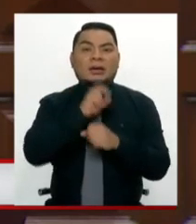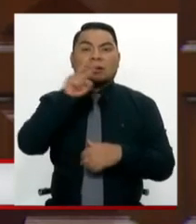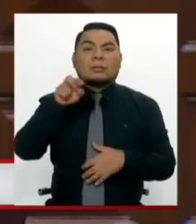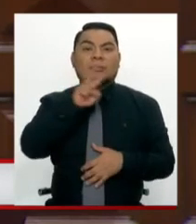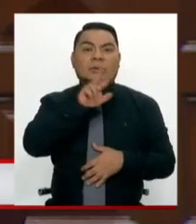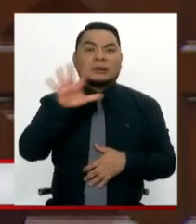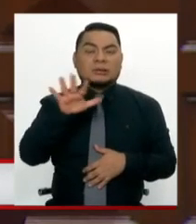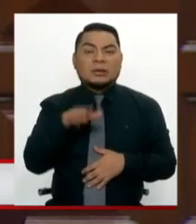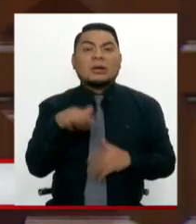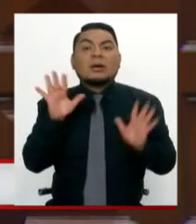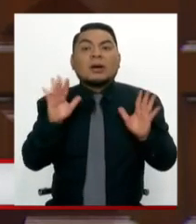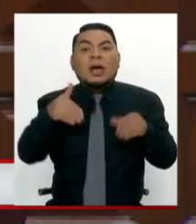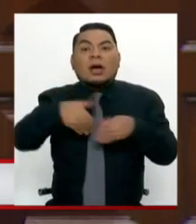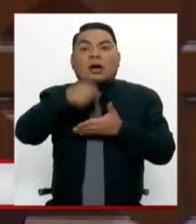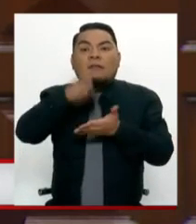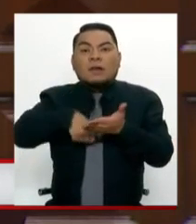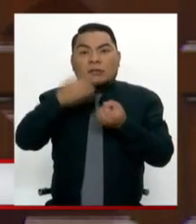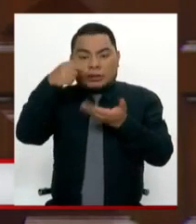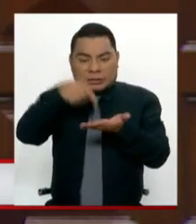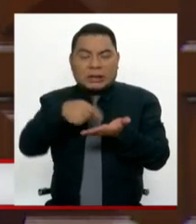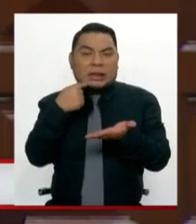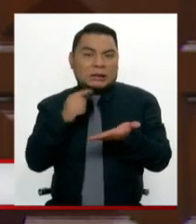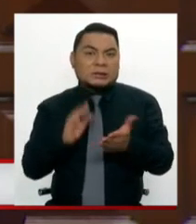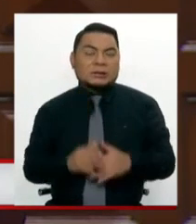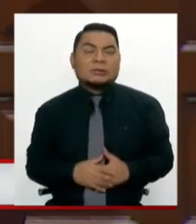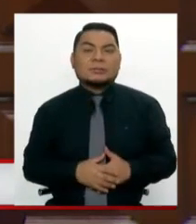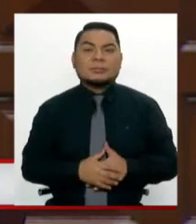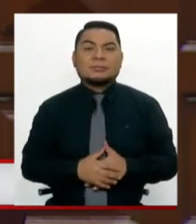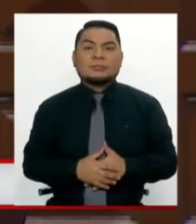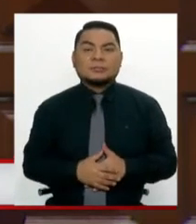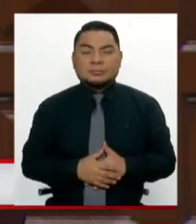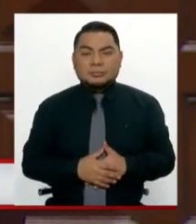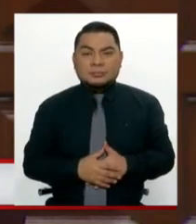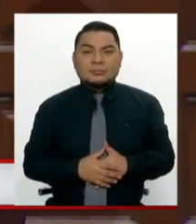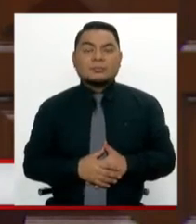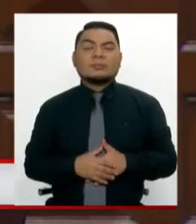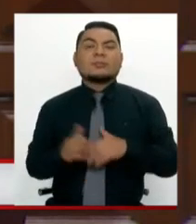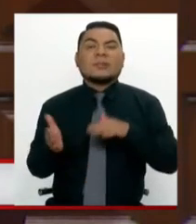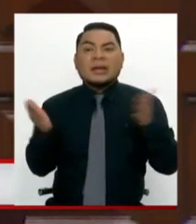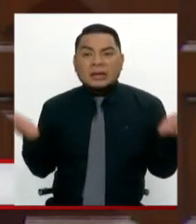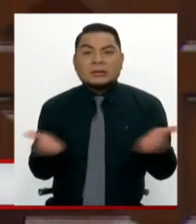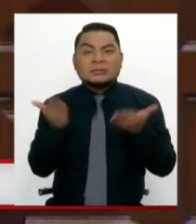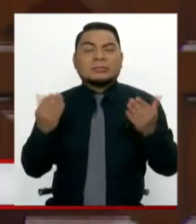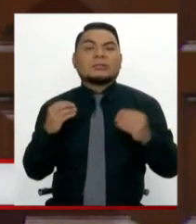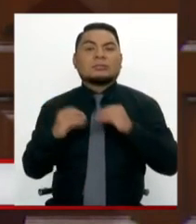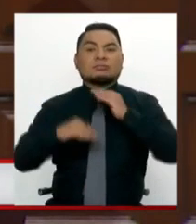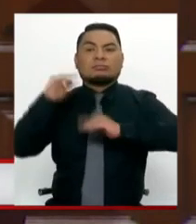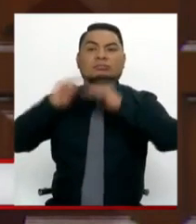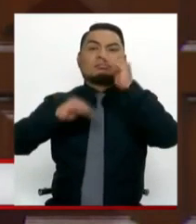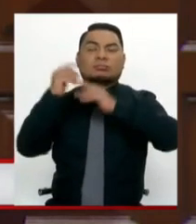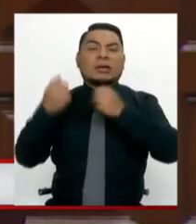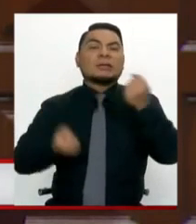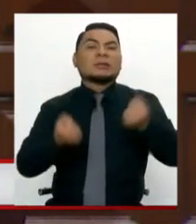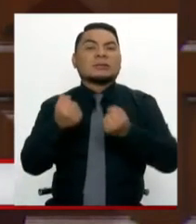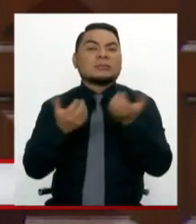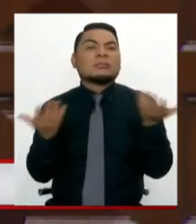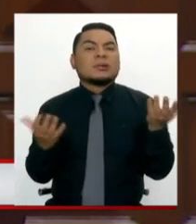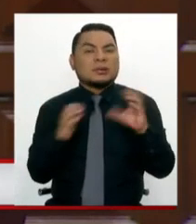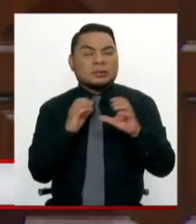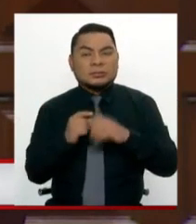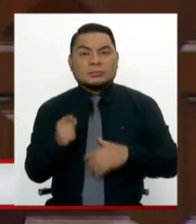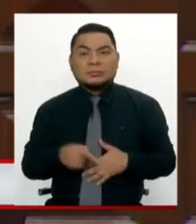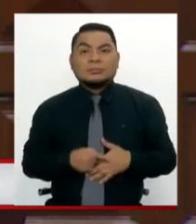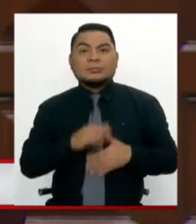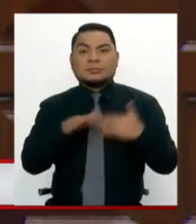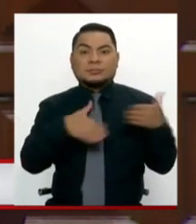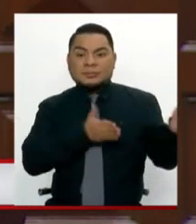2025, según el contrato de concesión suscrito. Impulso a las inversiones de infraestructura de transportes. Red